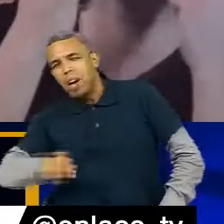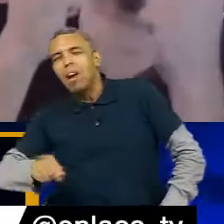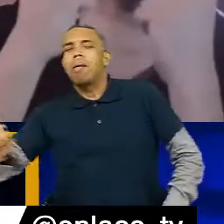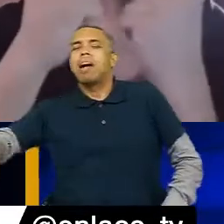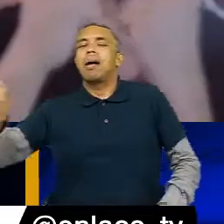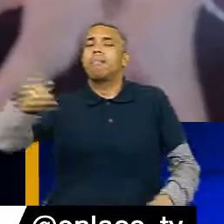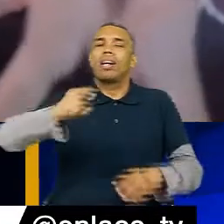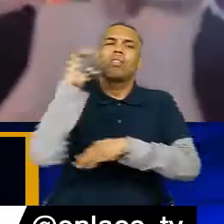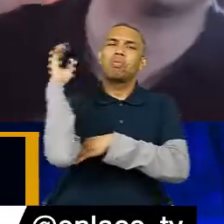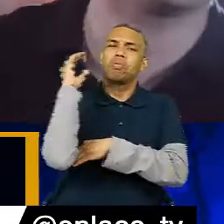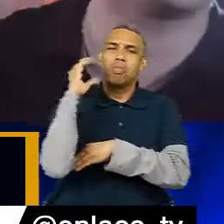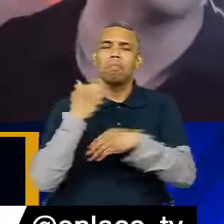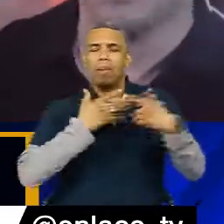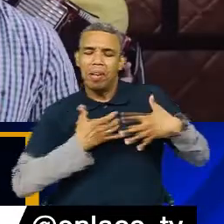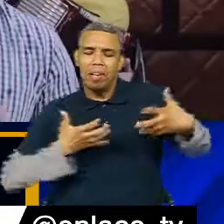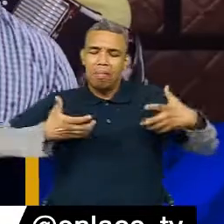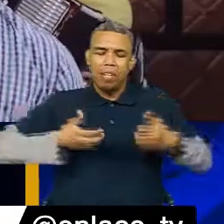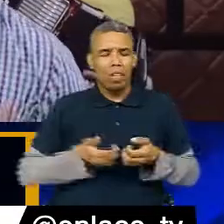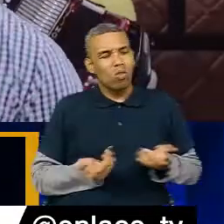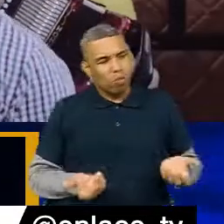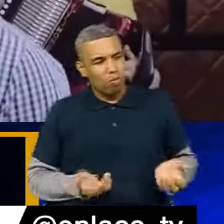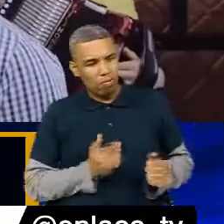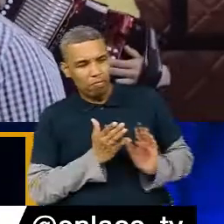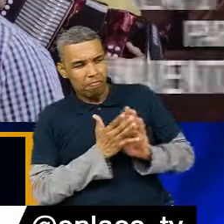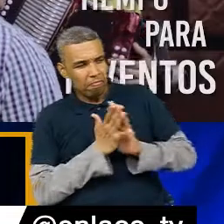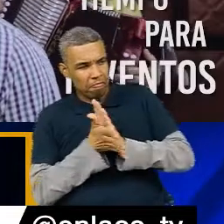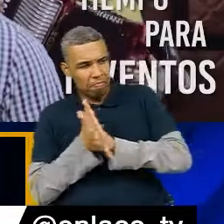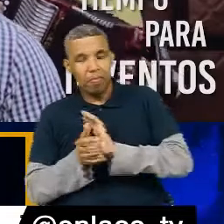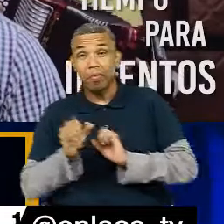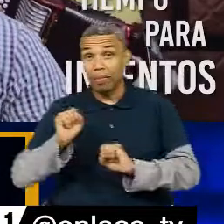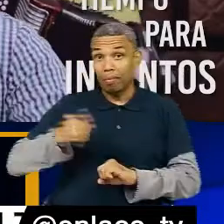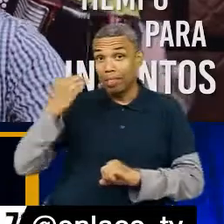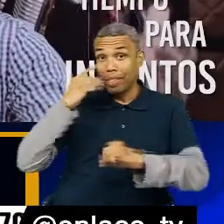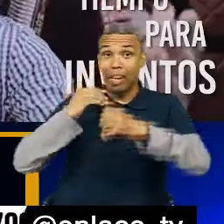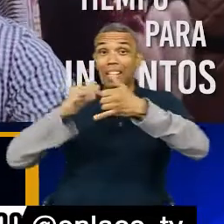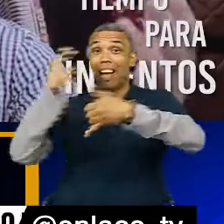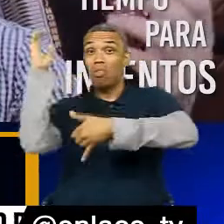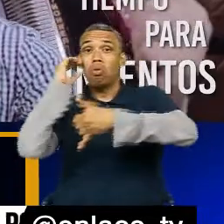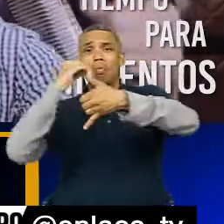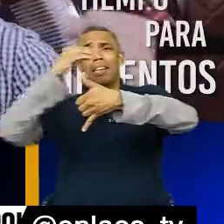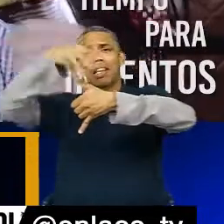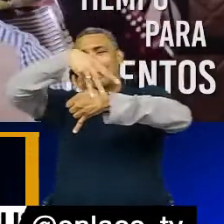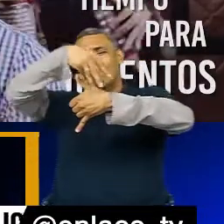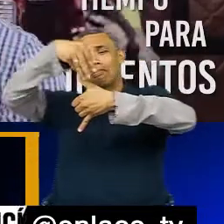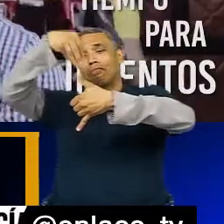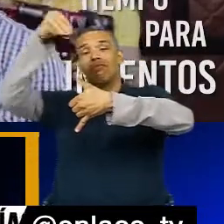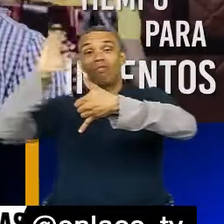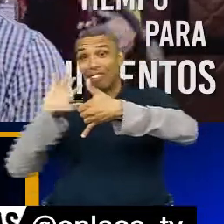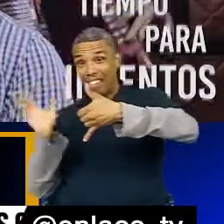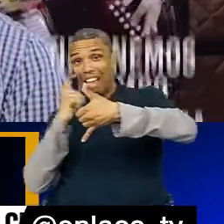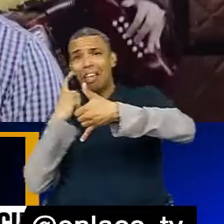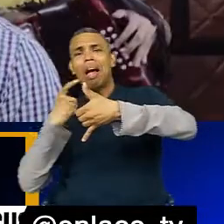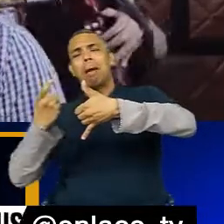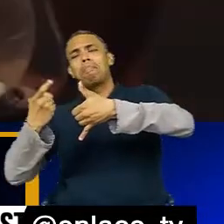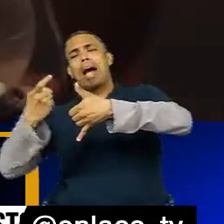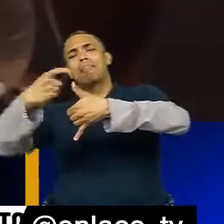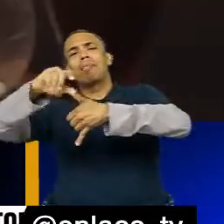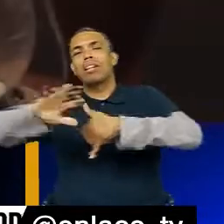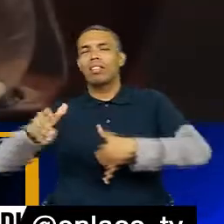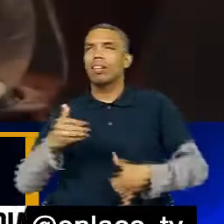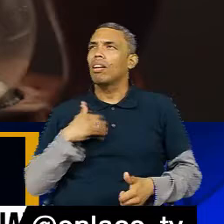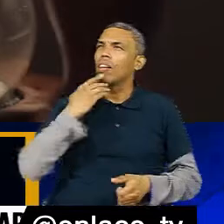de Santa Marta, estamos, pues ya hicimos una gira de medios en toda la costa norte colombiana, no quedó ni un solo rincón sin que visitáramos, y ya emprendemos lo